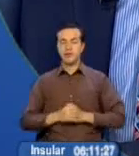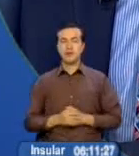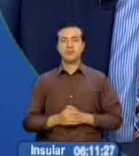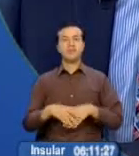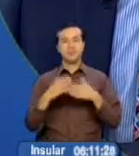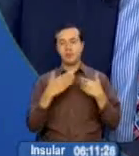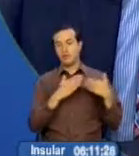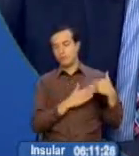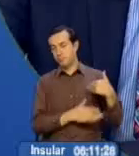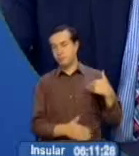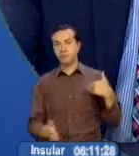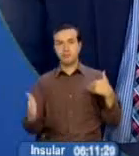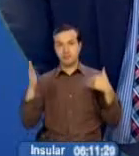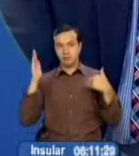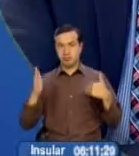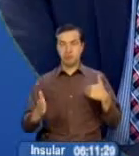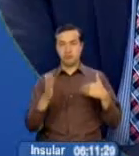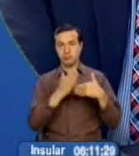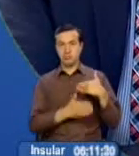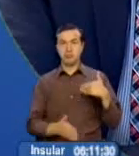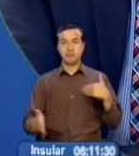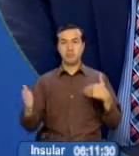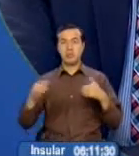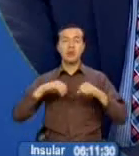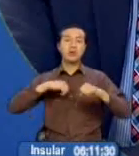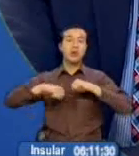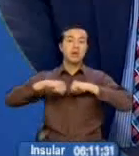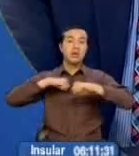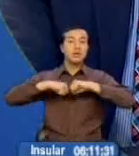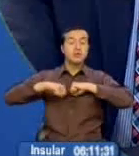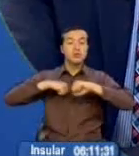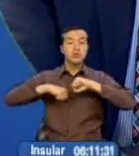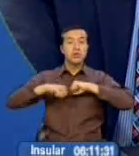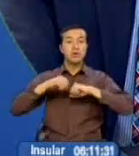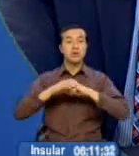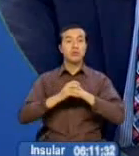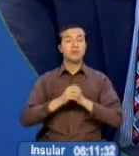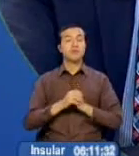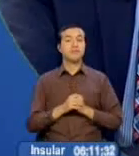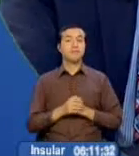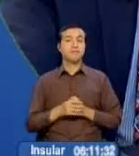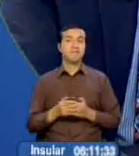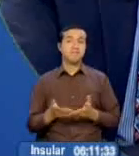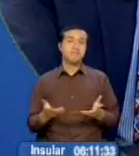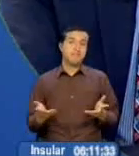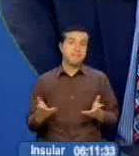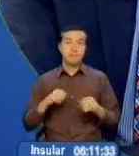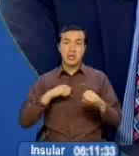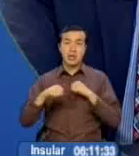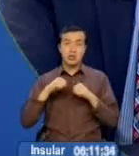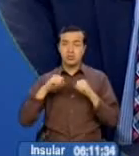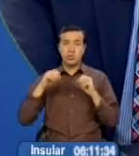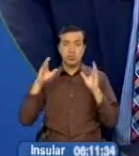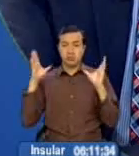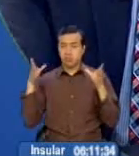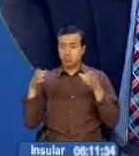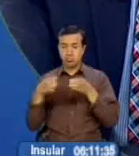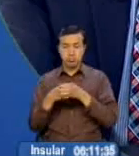se ha hecho en este lapso, en este periodo, es una gestión que ha puesto, una gestión muy